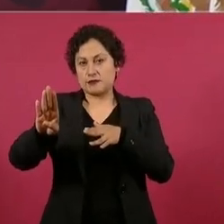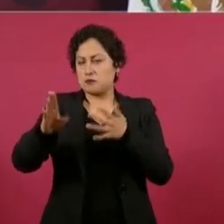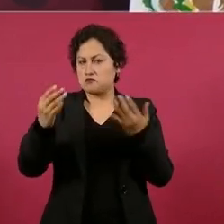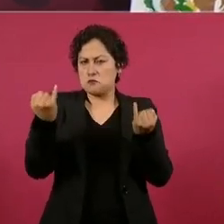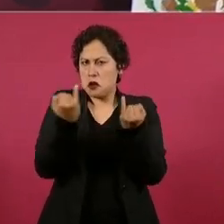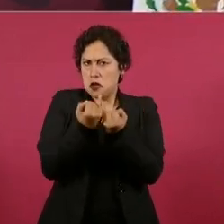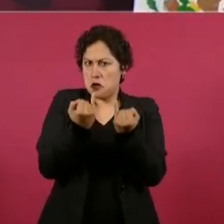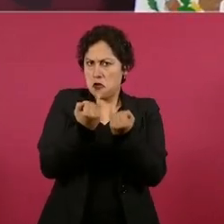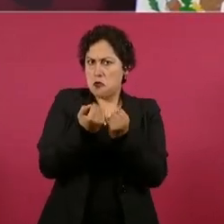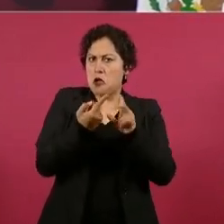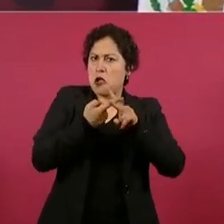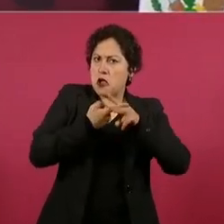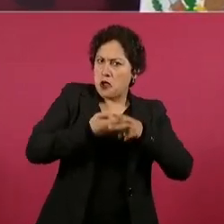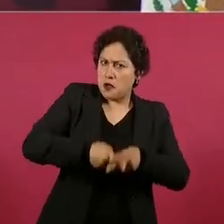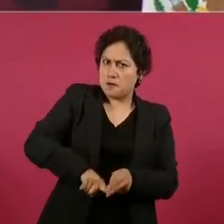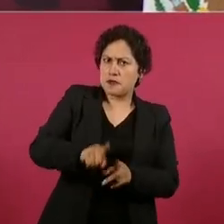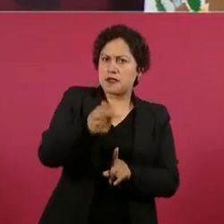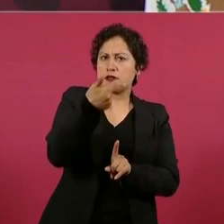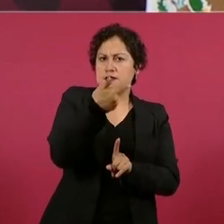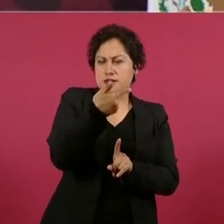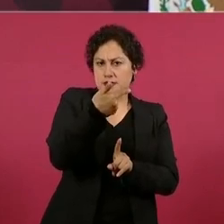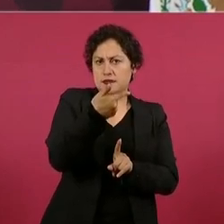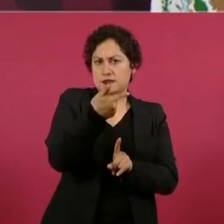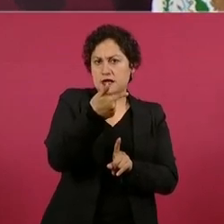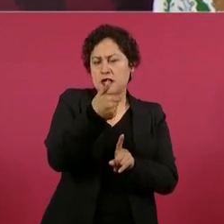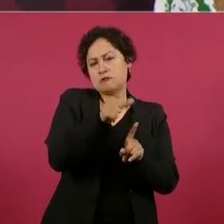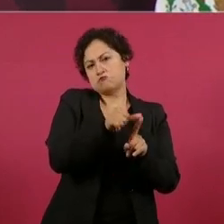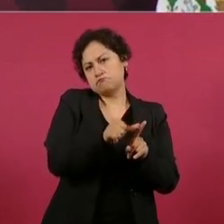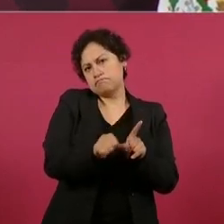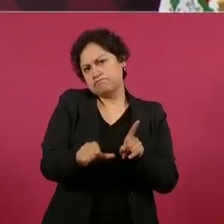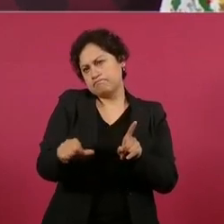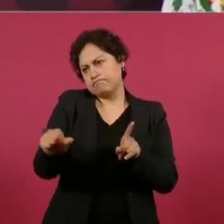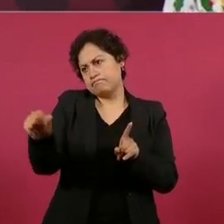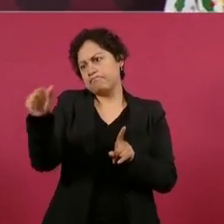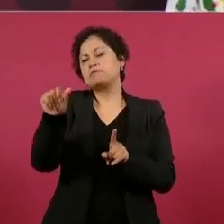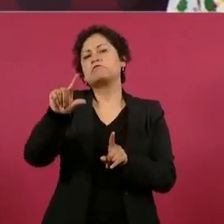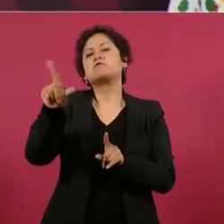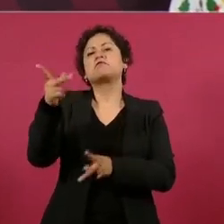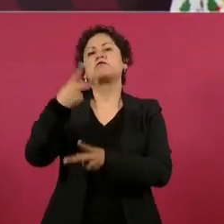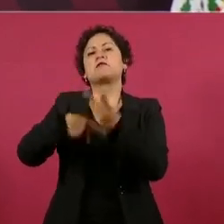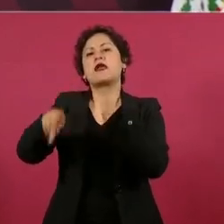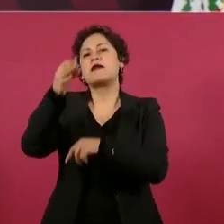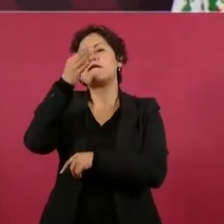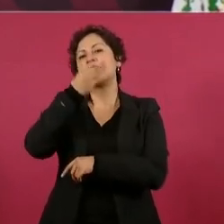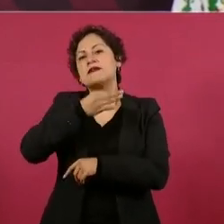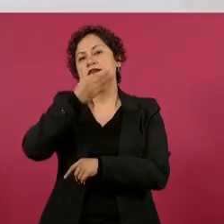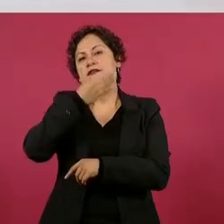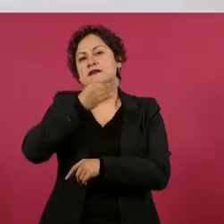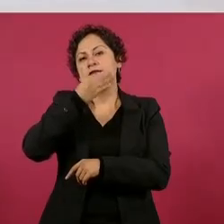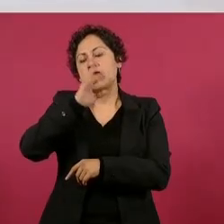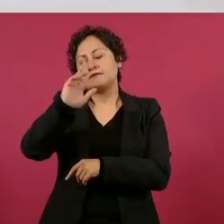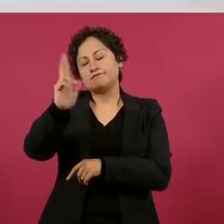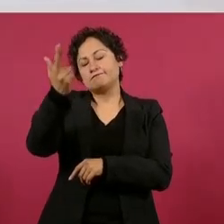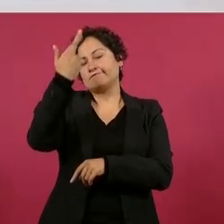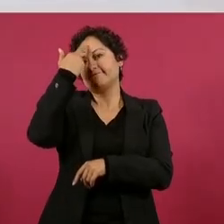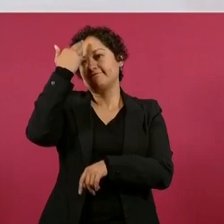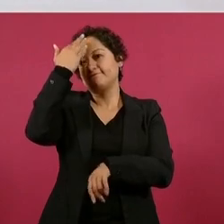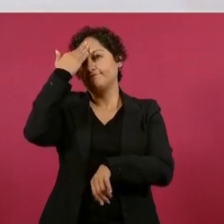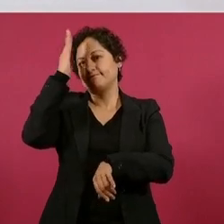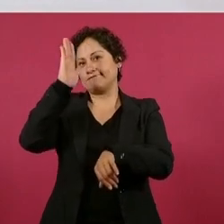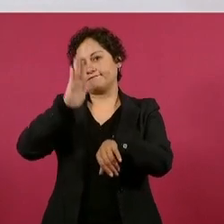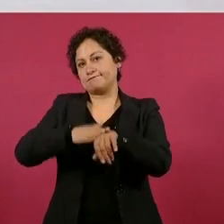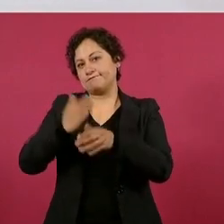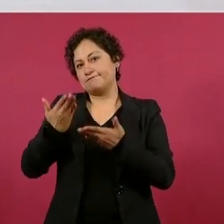igual, comenzamos y viene el festival, el homenaje a